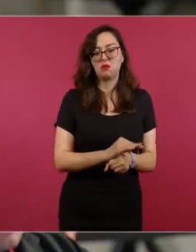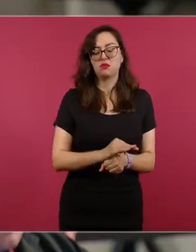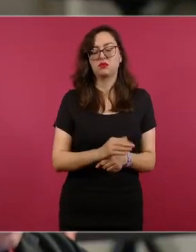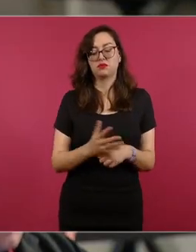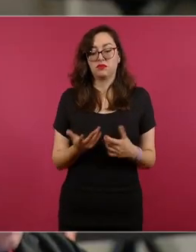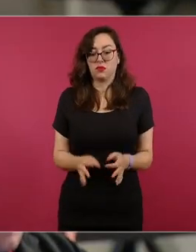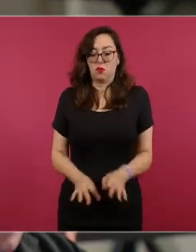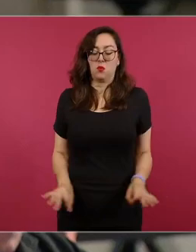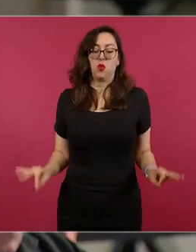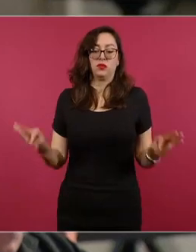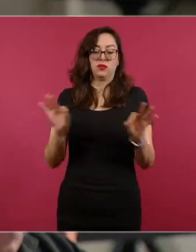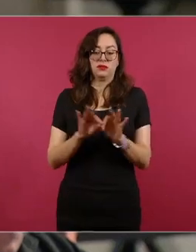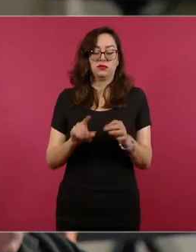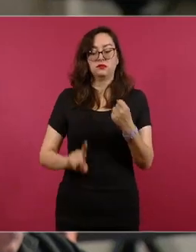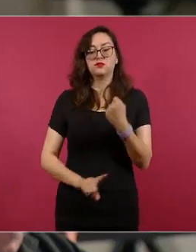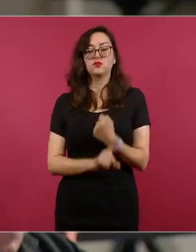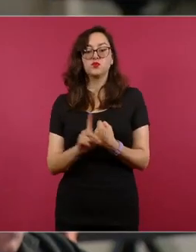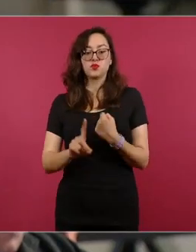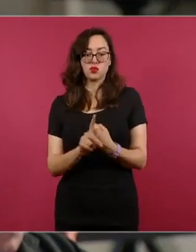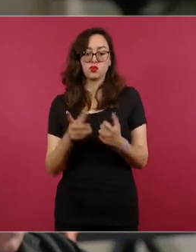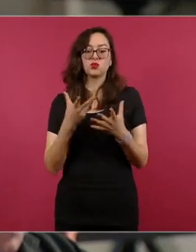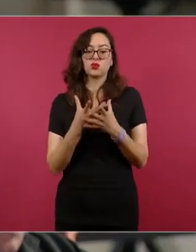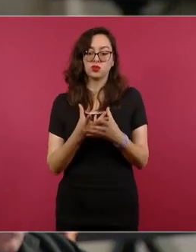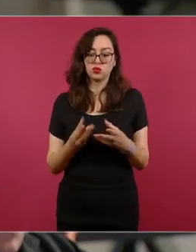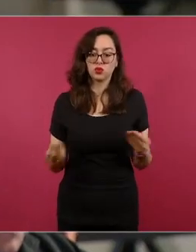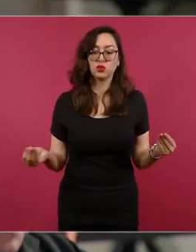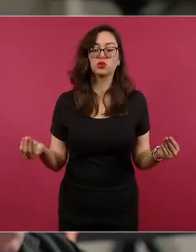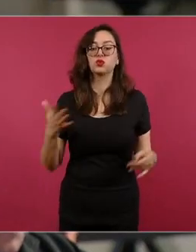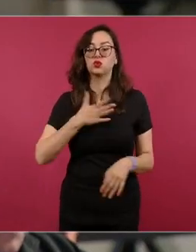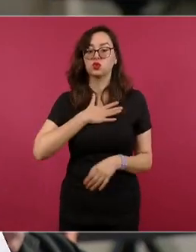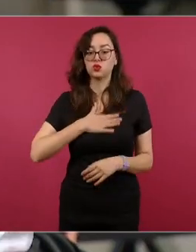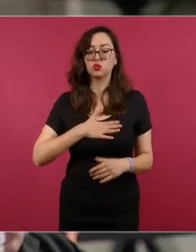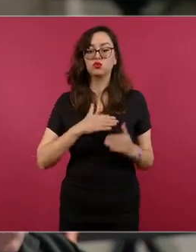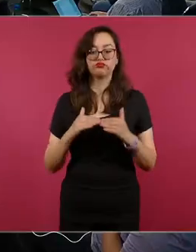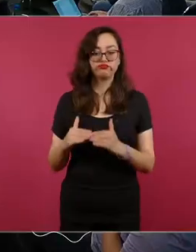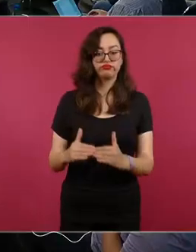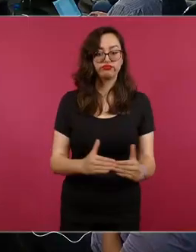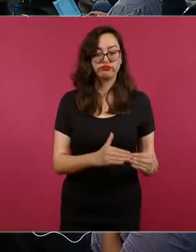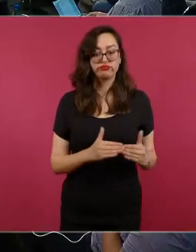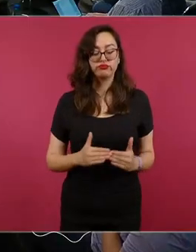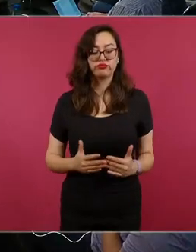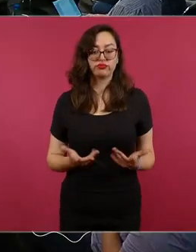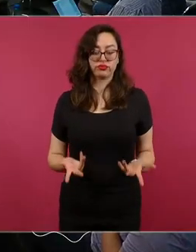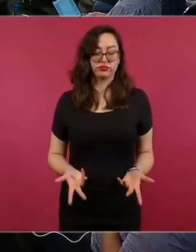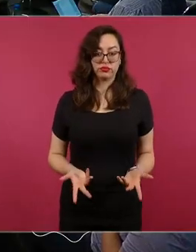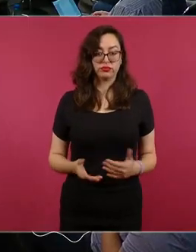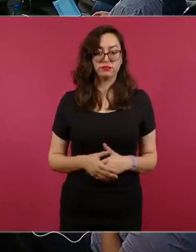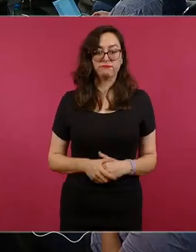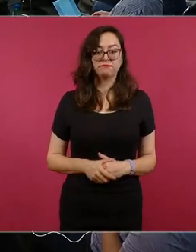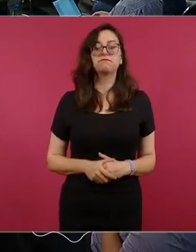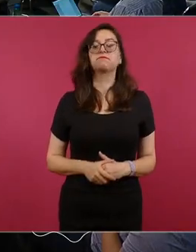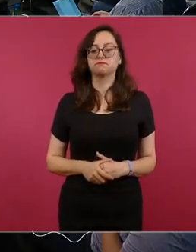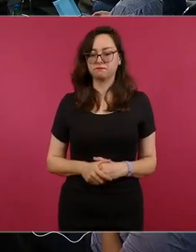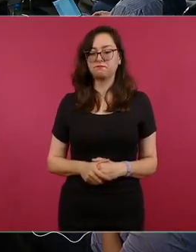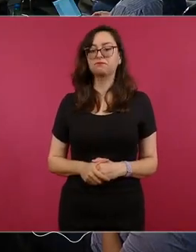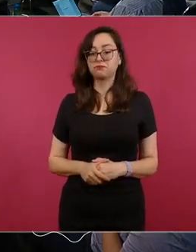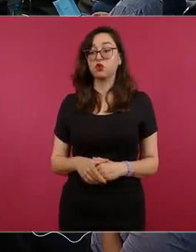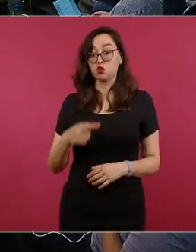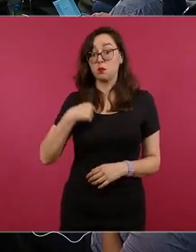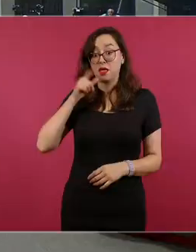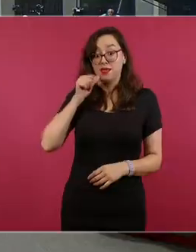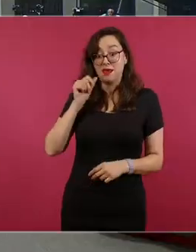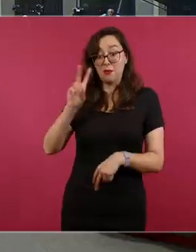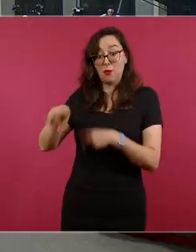Es fundamental para resolver esta situación de manera justa y equitativa, presidente. Está bien. Mañana voy para allá.